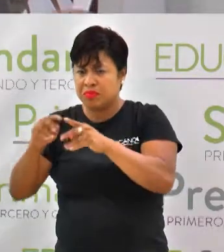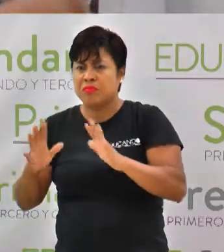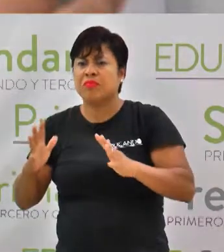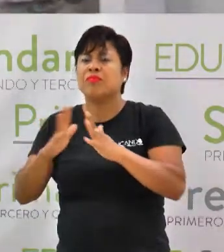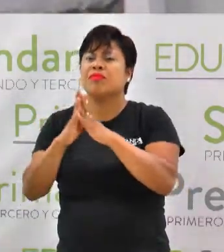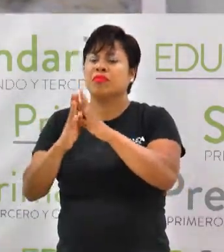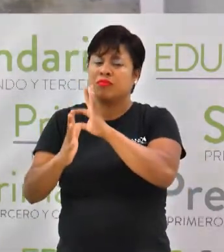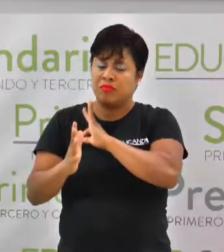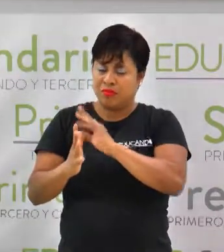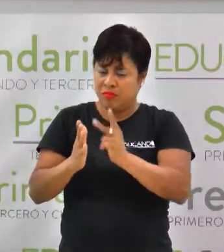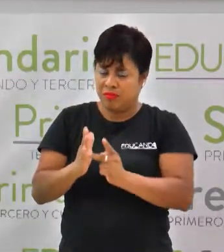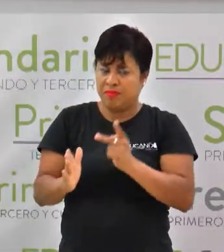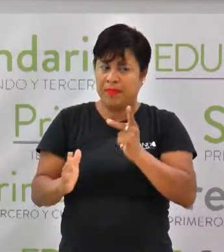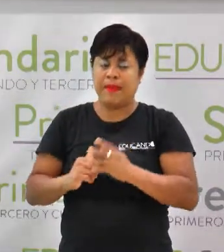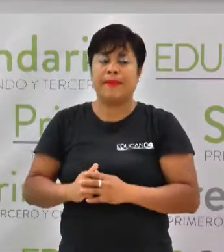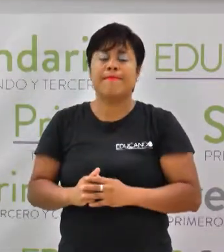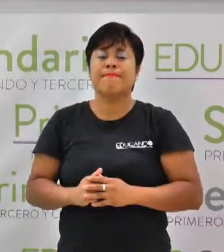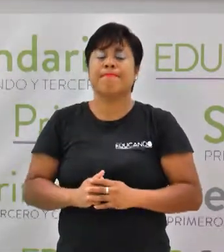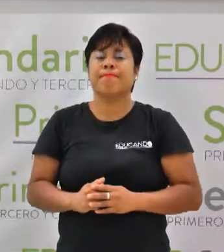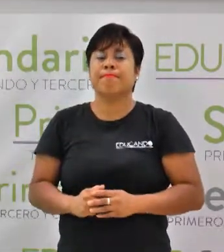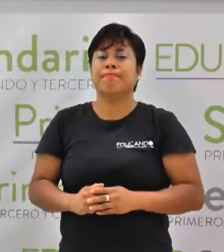fácilmente.